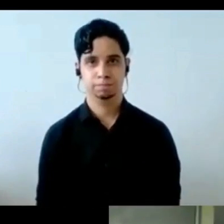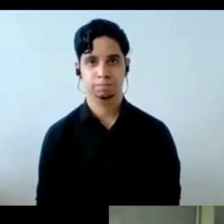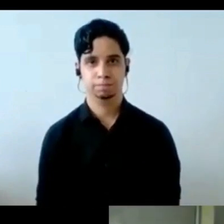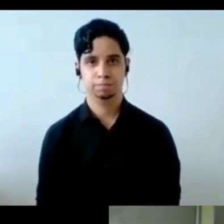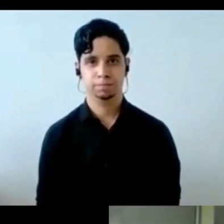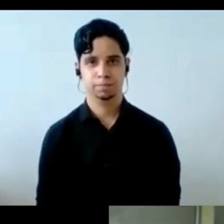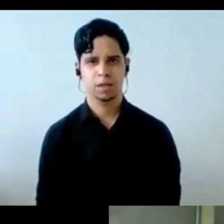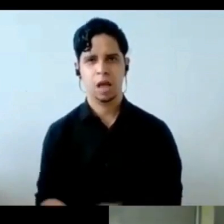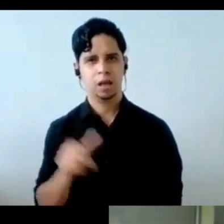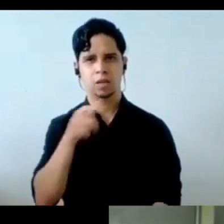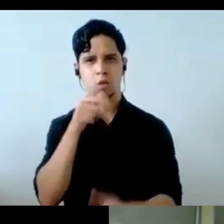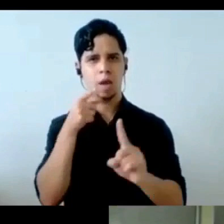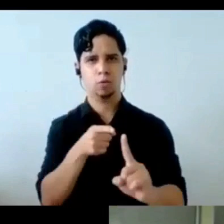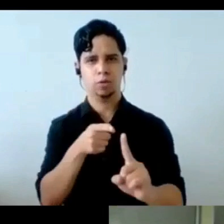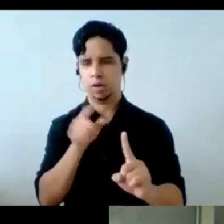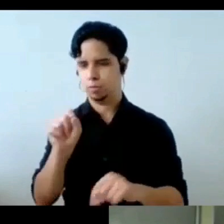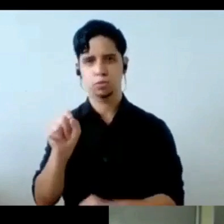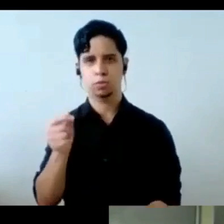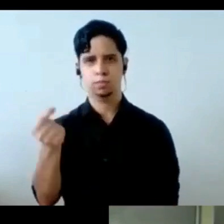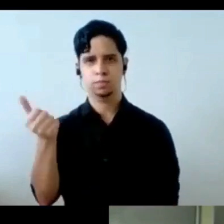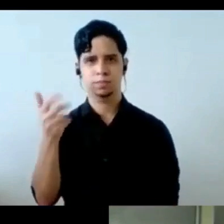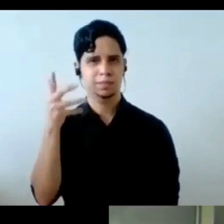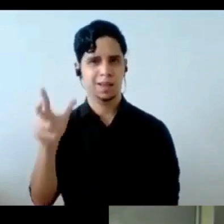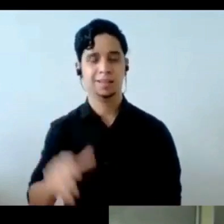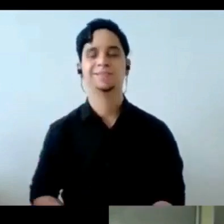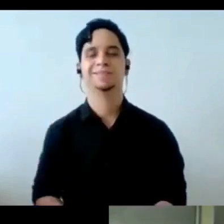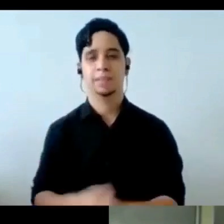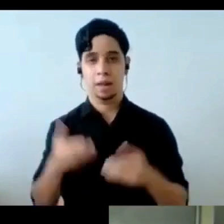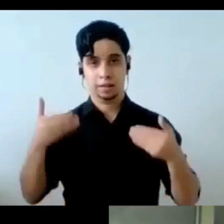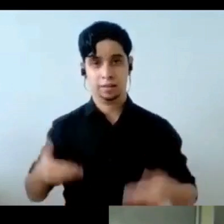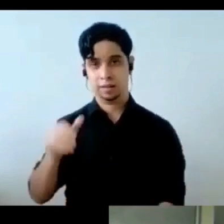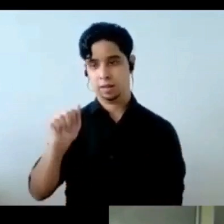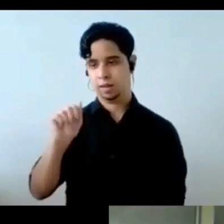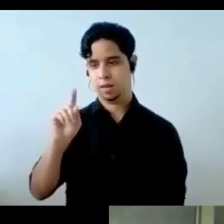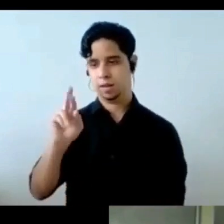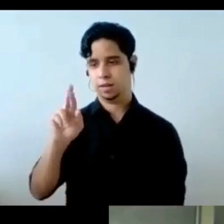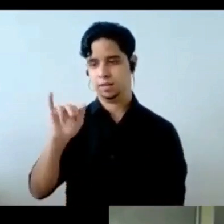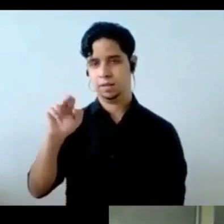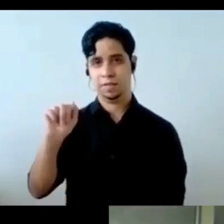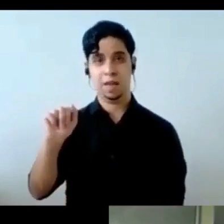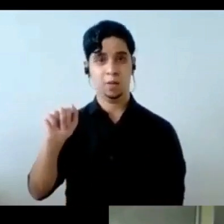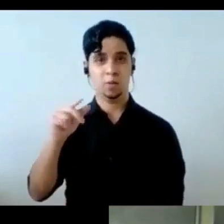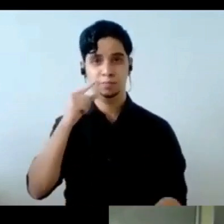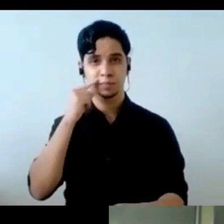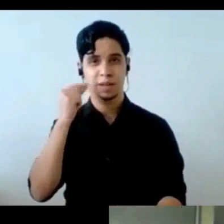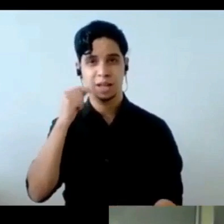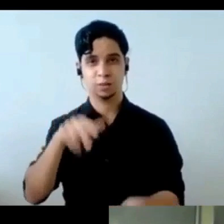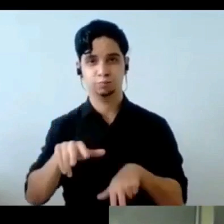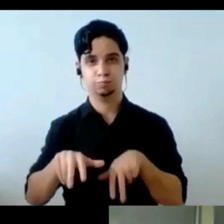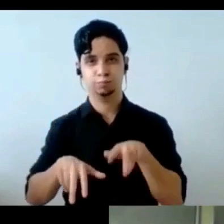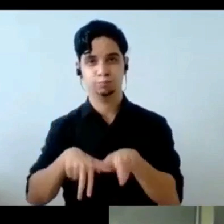no es el punto. El punto es que no hay. Pues aquí hablando Adriana Pantoja con un gato que ven que está caminando. Ese es Tigris.